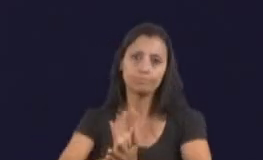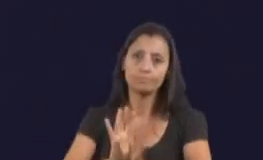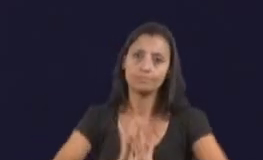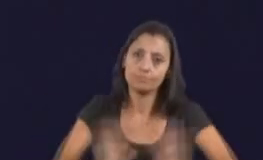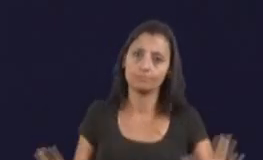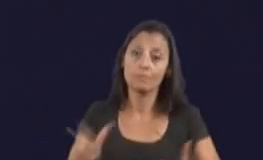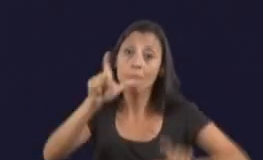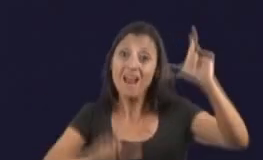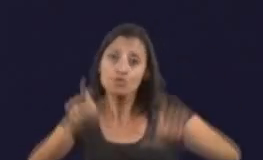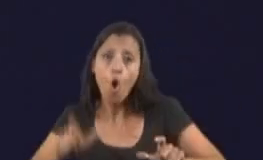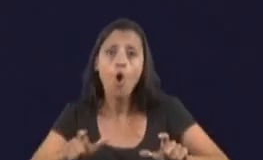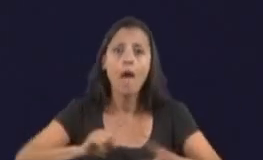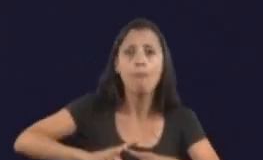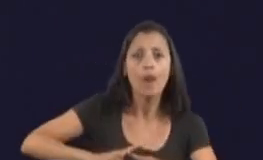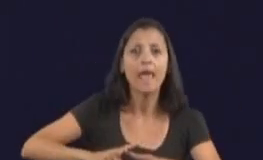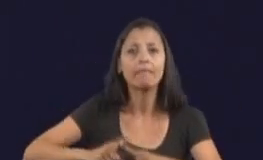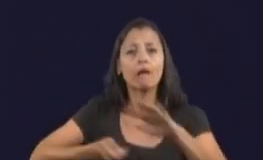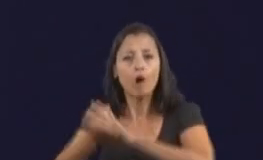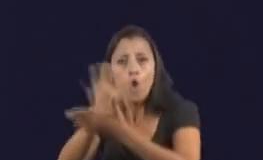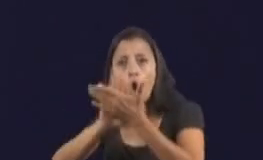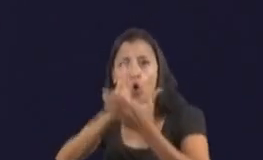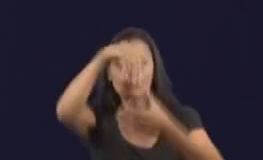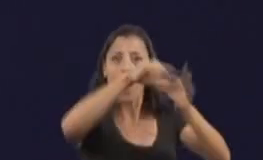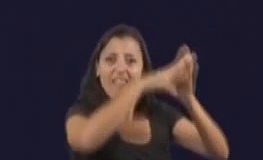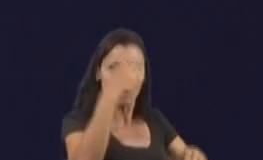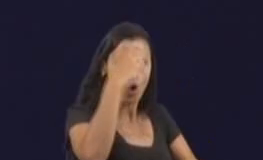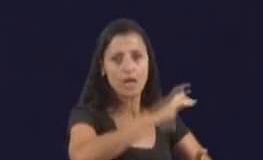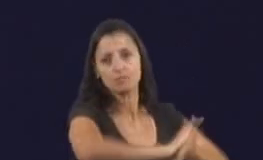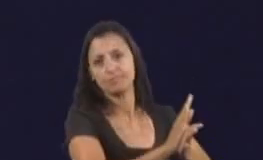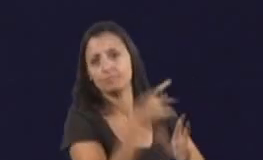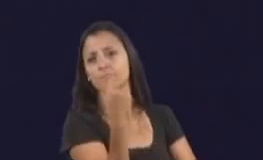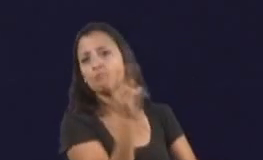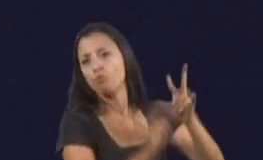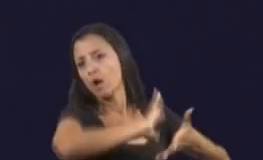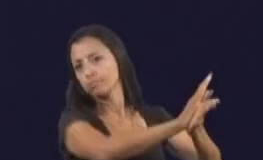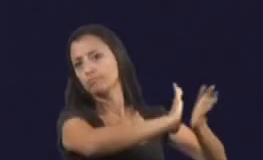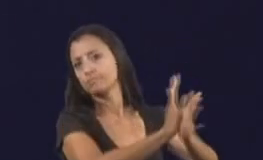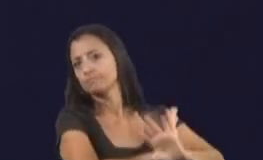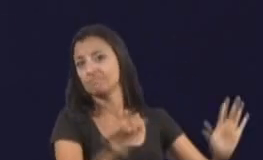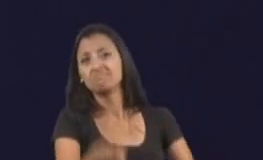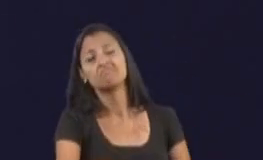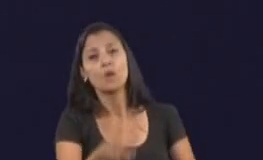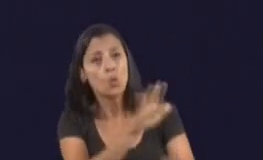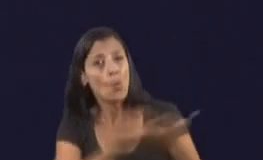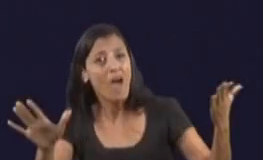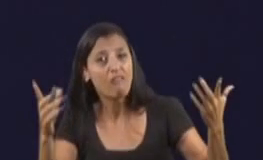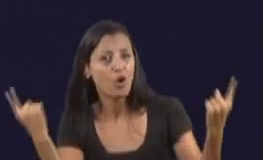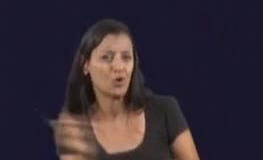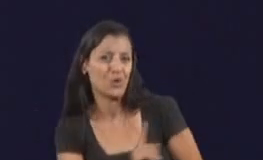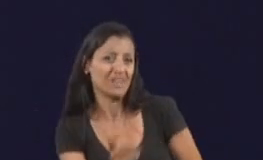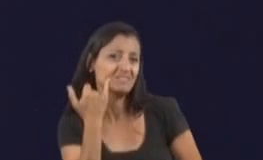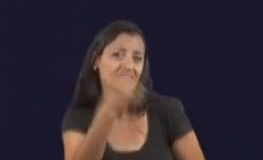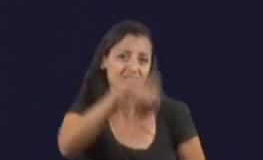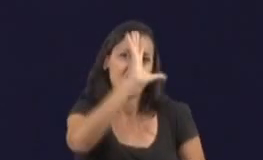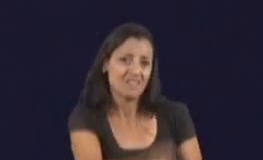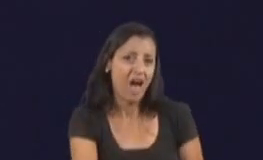de corruptos el Congreso Nacional. Esto lo hemos dicho siempre, esto no es una novedad, previo incluso a que el presidente